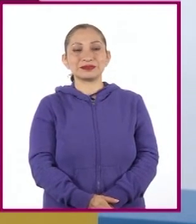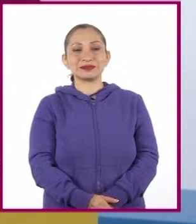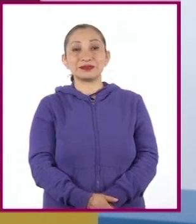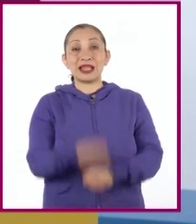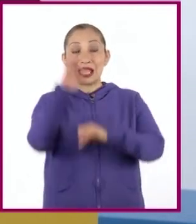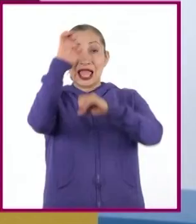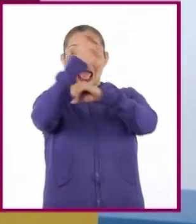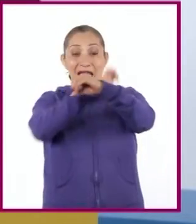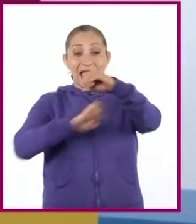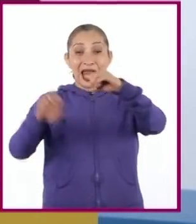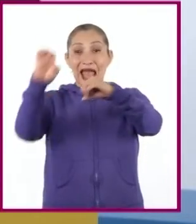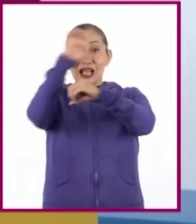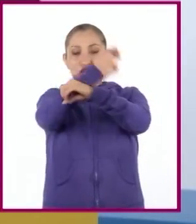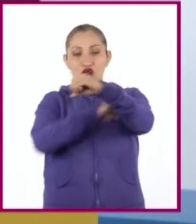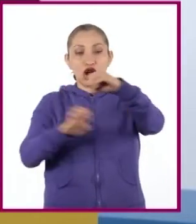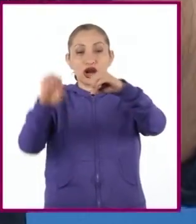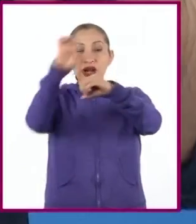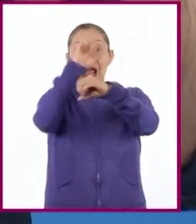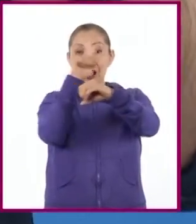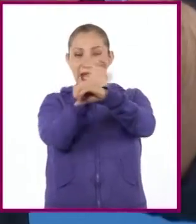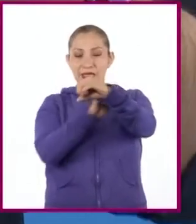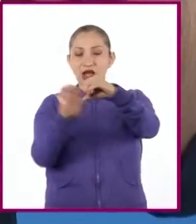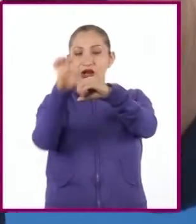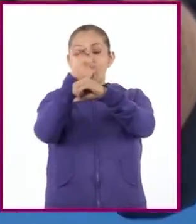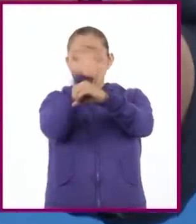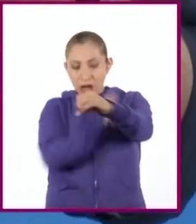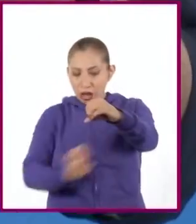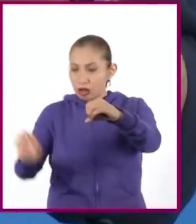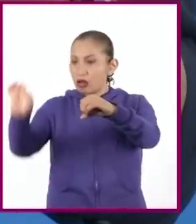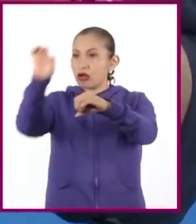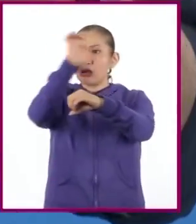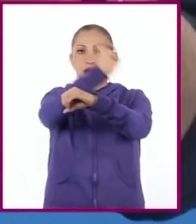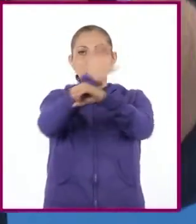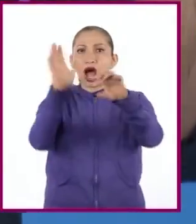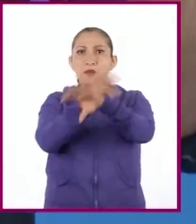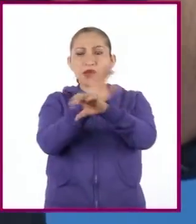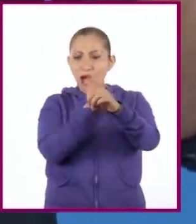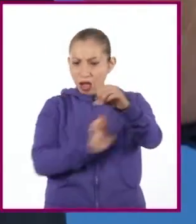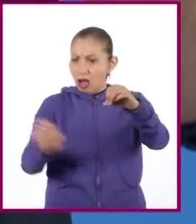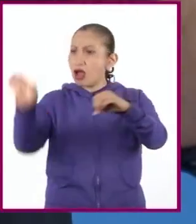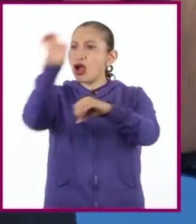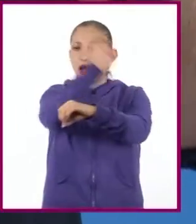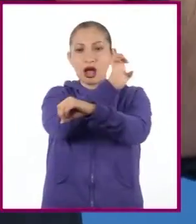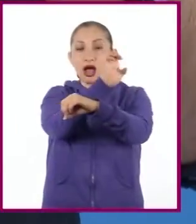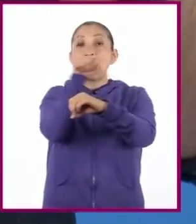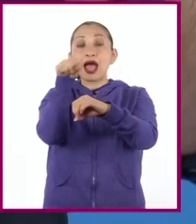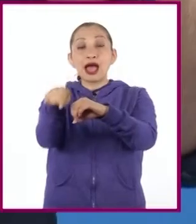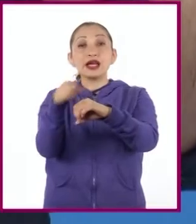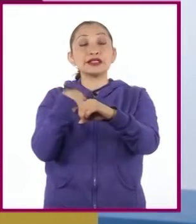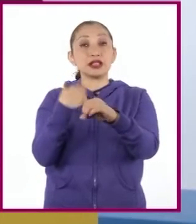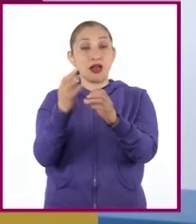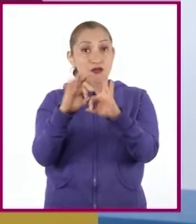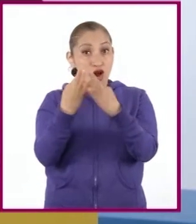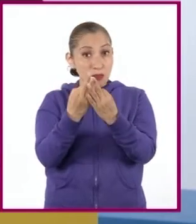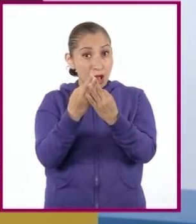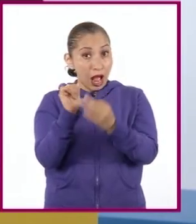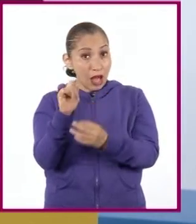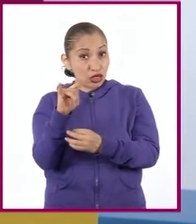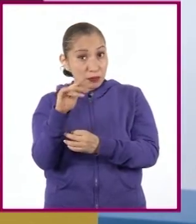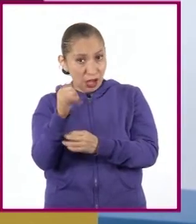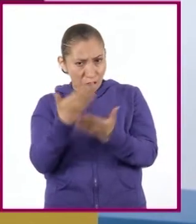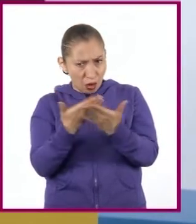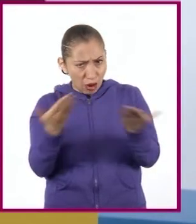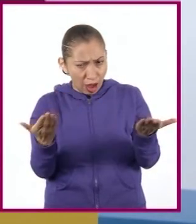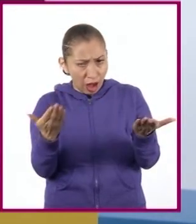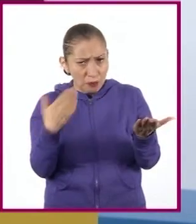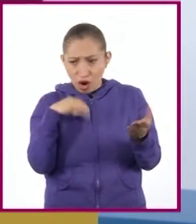Donde los electrones se mueven de una órbita a otra pasando de nivel. Pero, ¿es el modelo atómico actual? Porque ya no